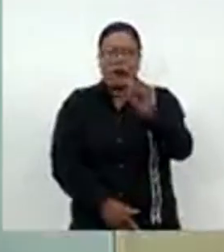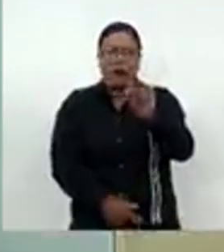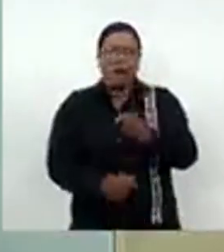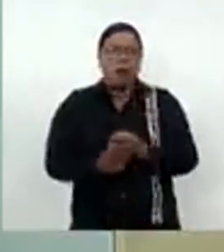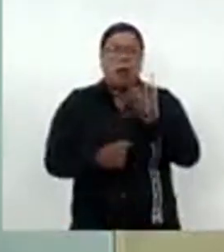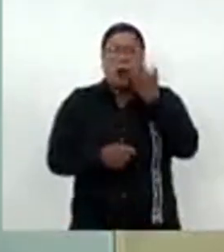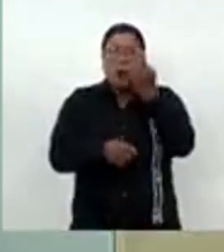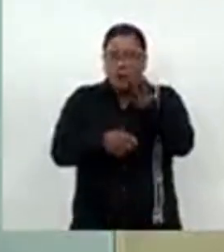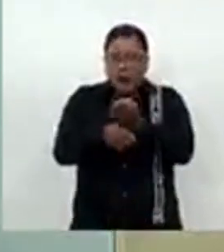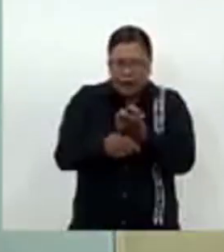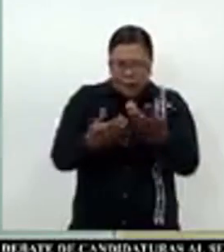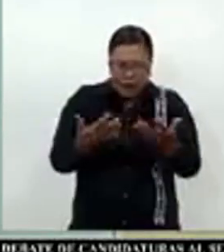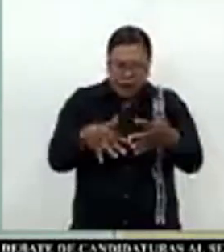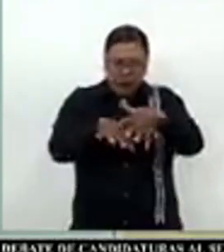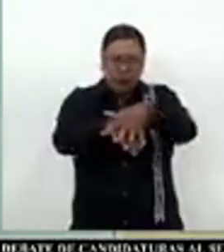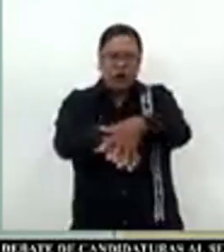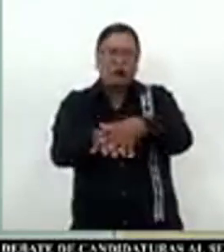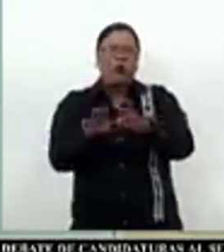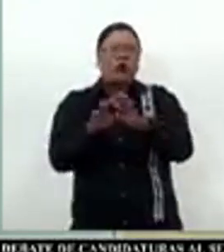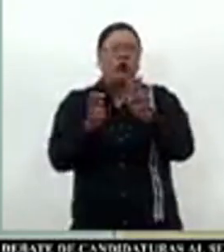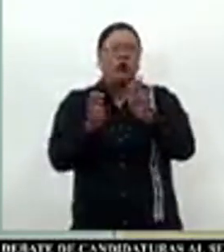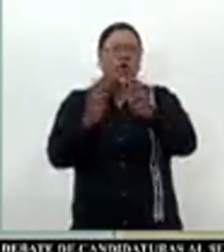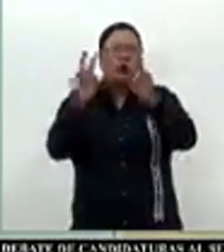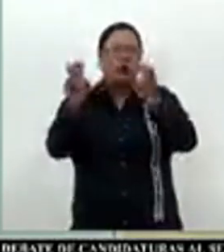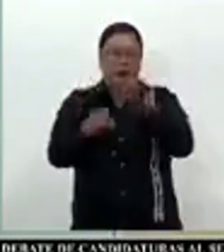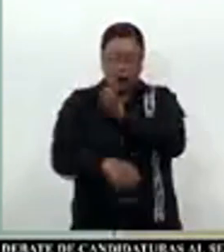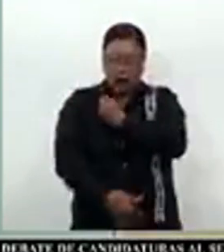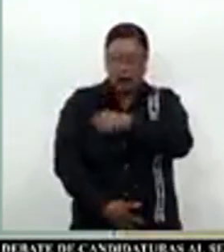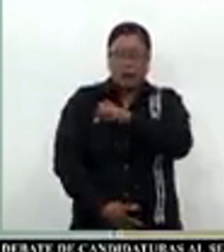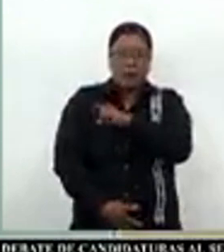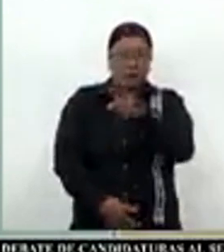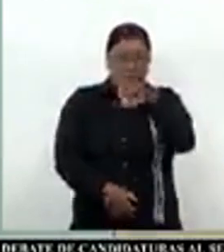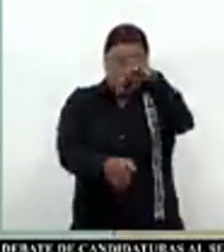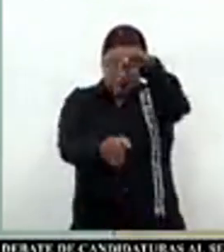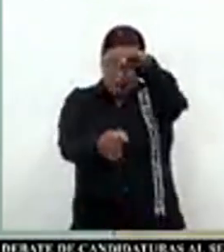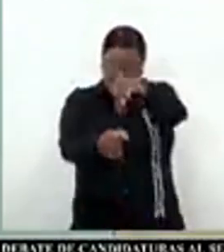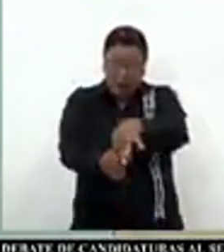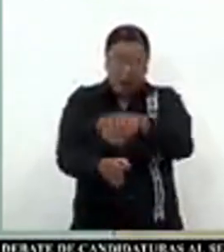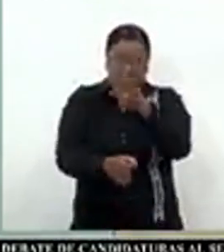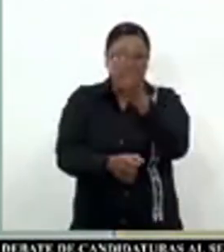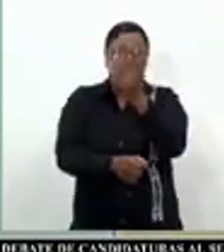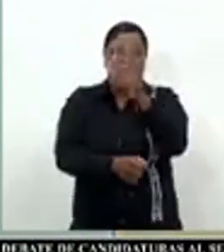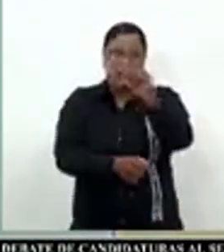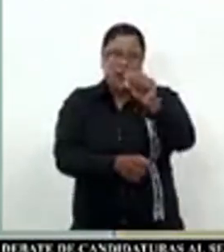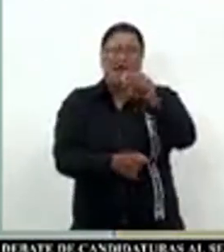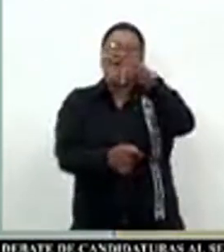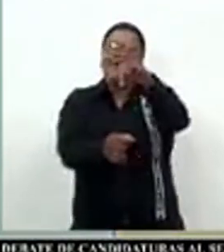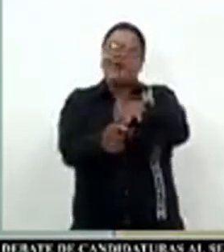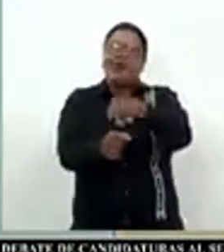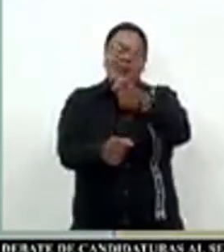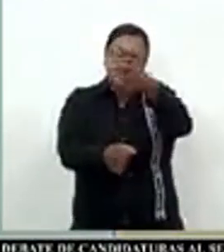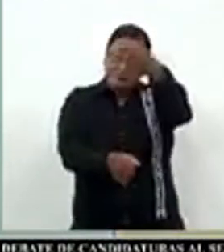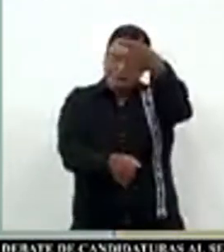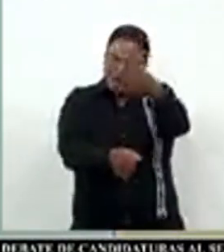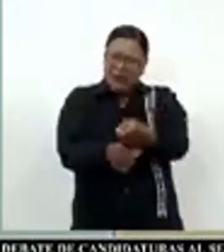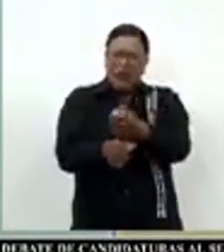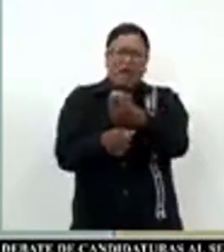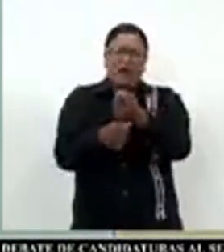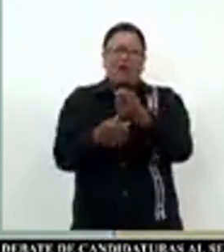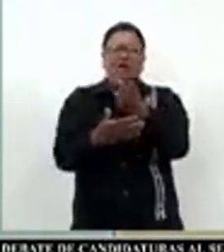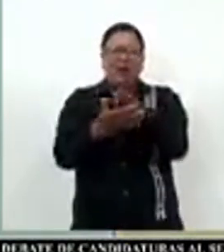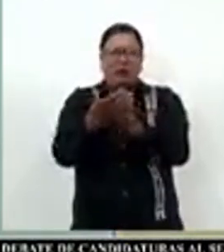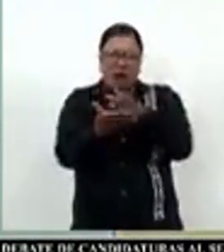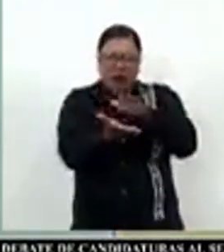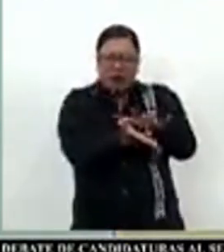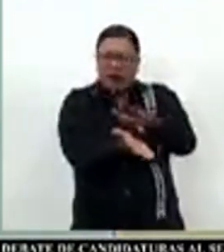oportunidades e inclusión en materia de salud. Si votas por el Partido del Trabajo, vas a votar por el primer programa de